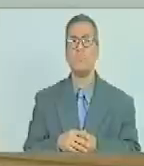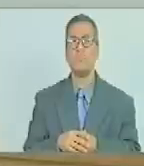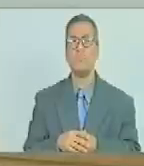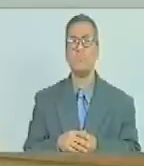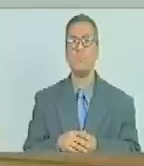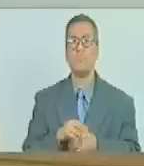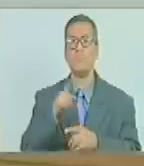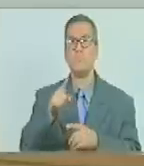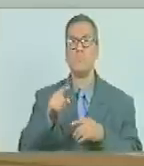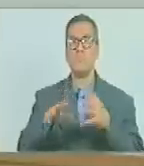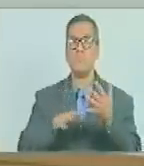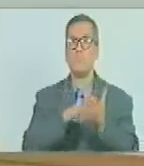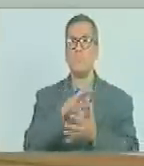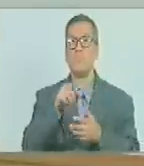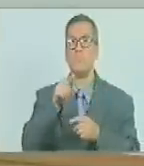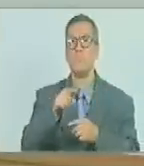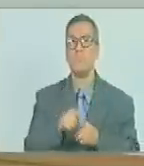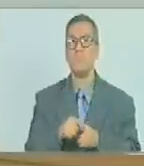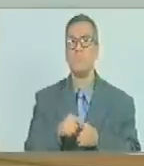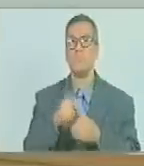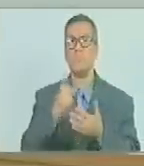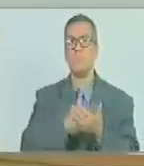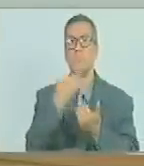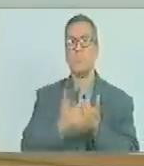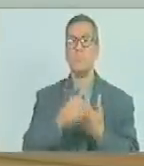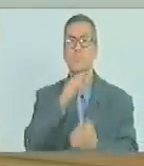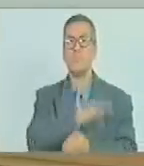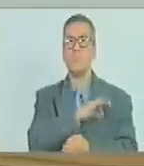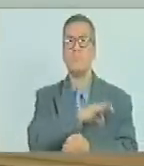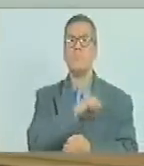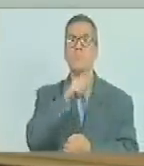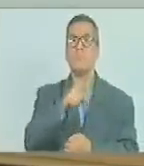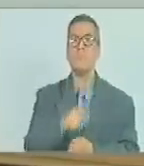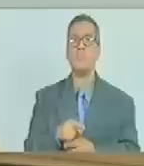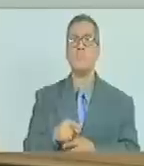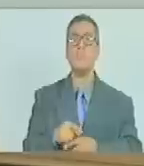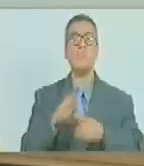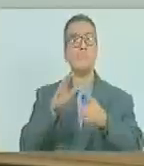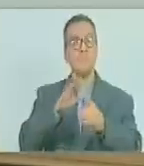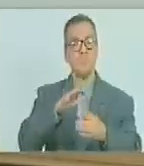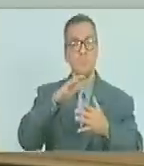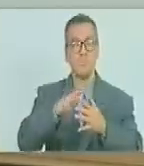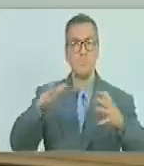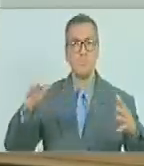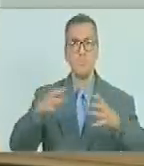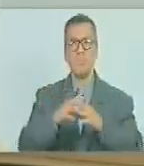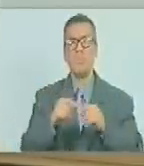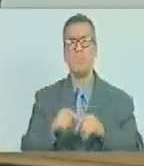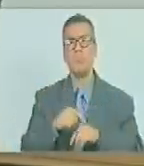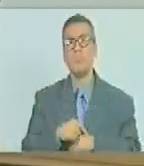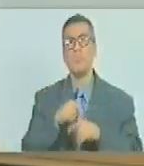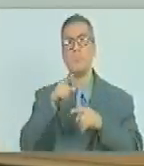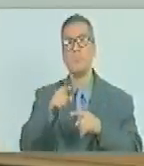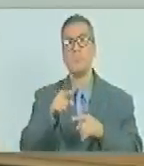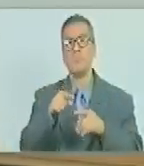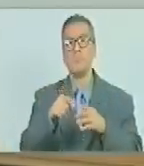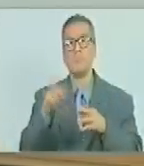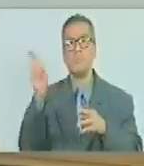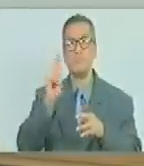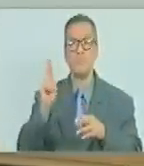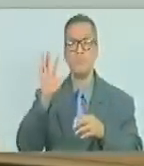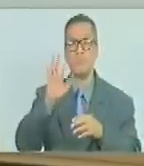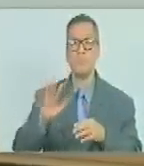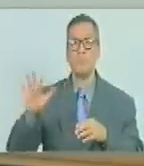entonces afectaba los programas sociales que amparan a las grandes mayorías de esta